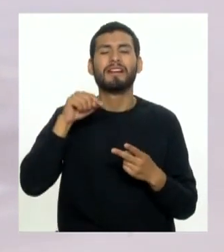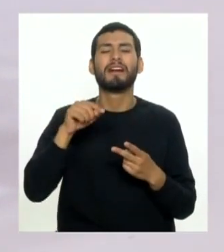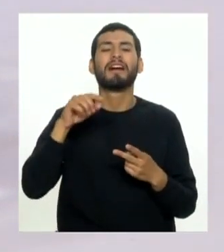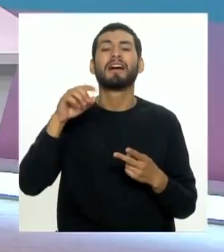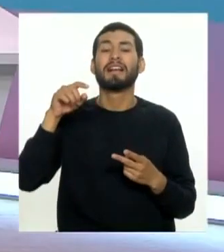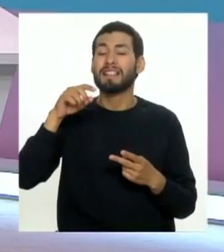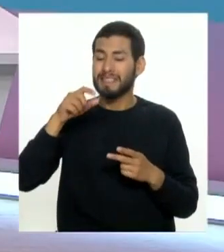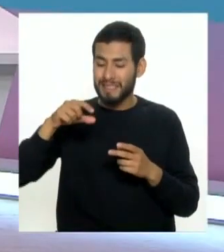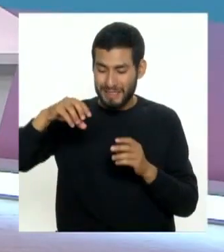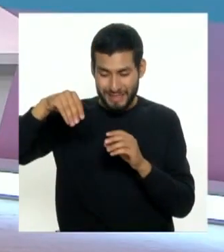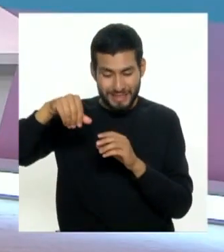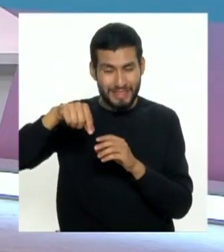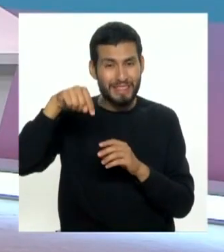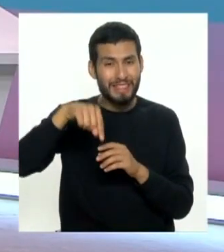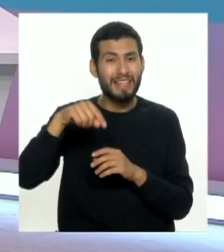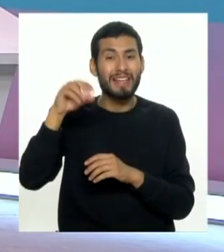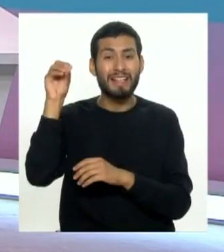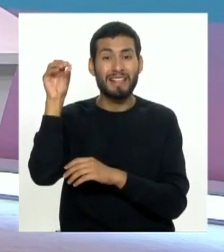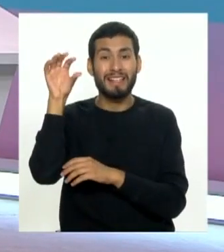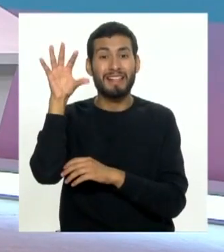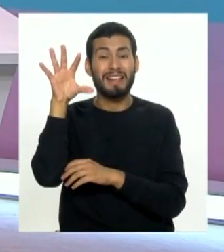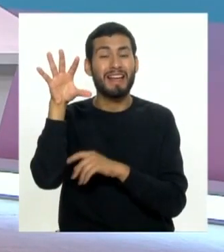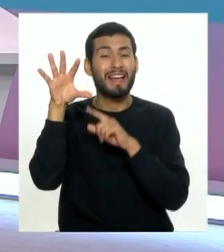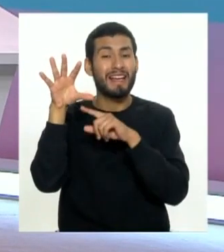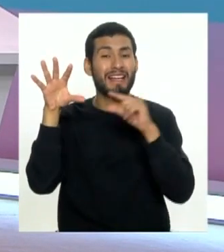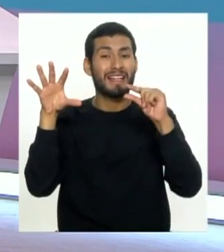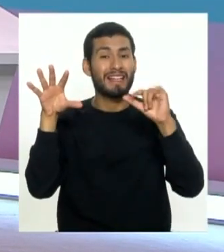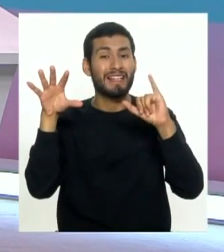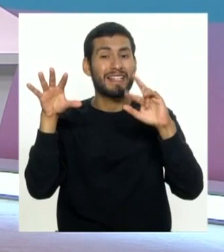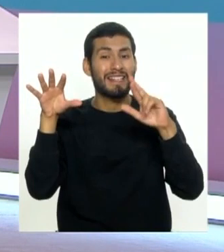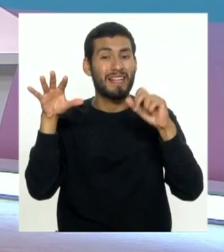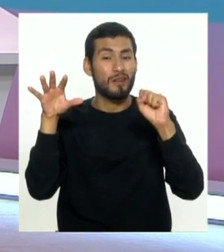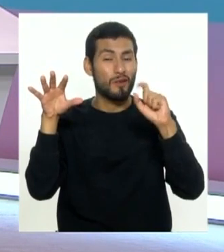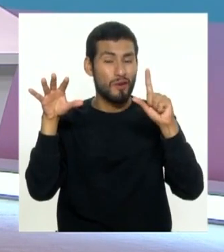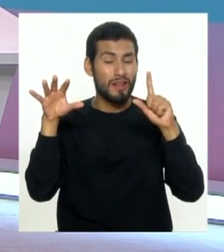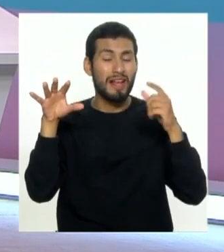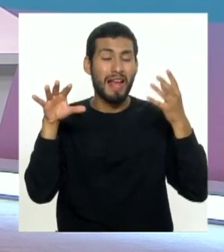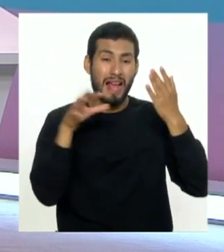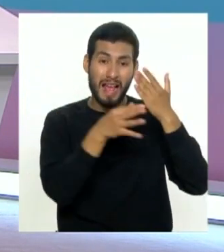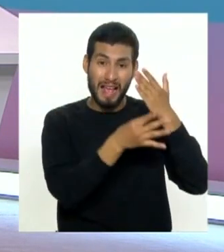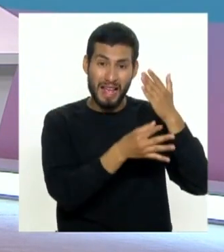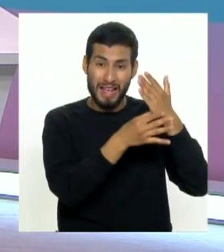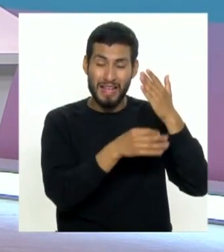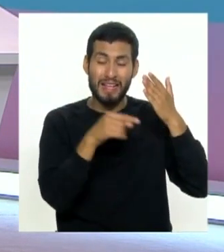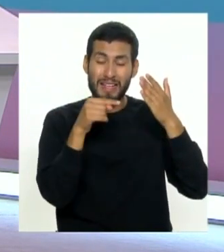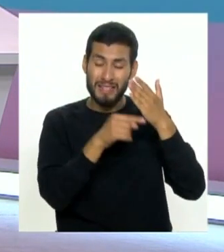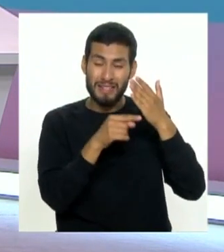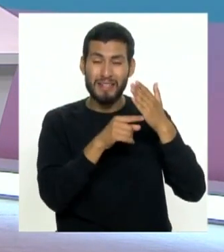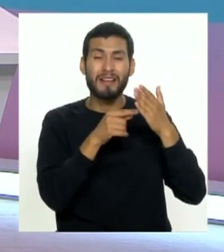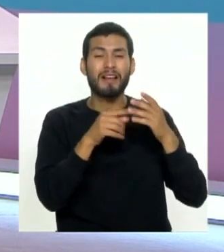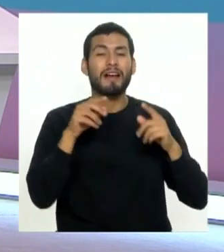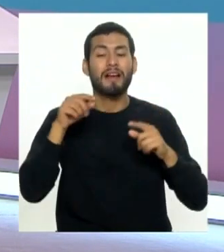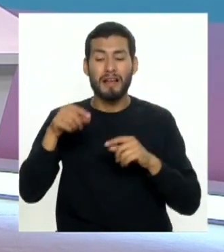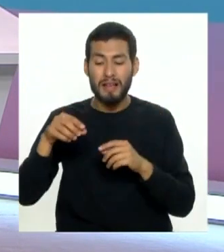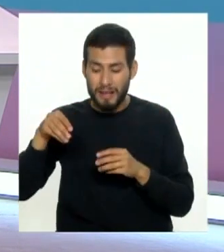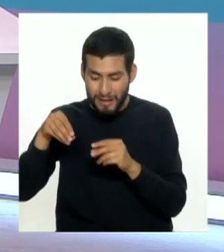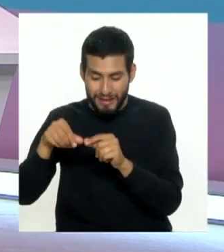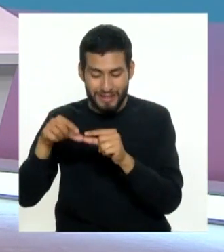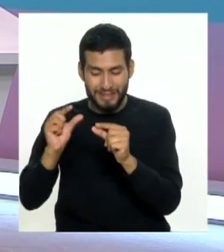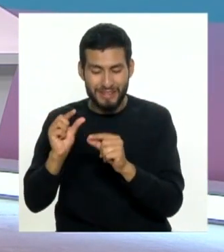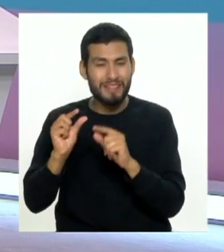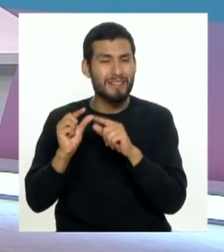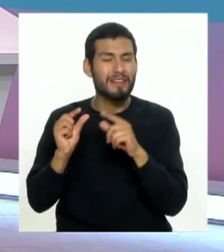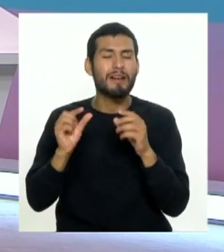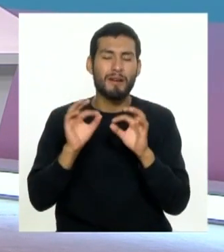bien, porque después del aceite de oliva, el aceite de girasol es uno de los que mejor funciona y las semillas son